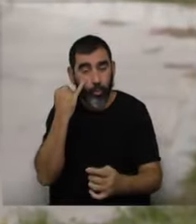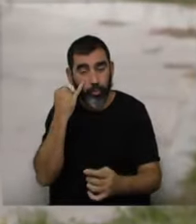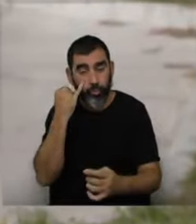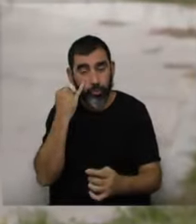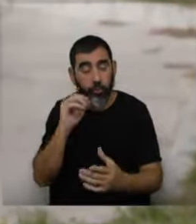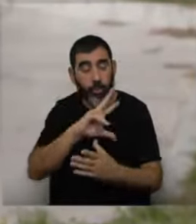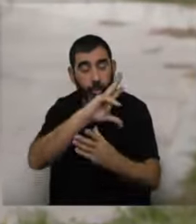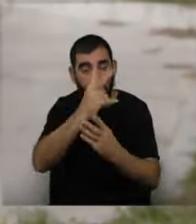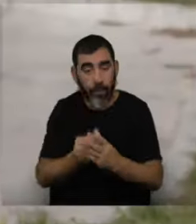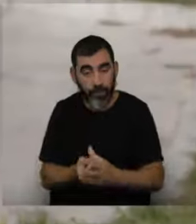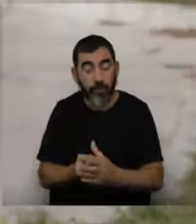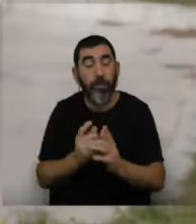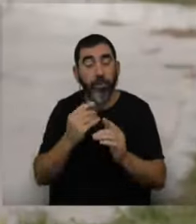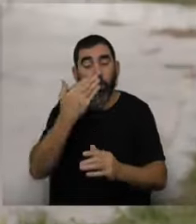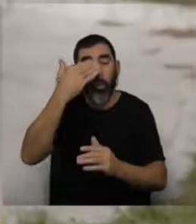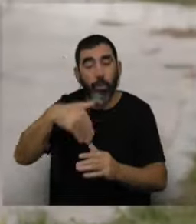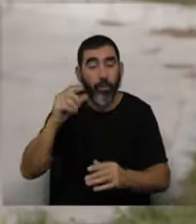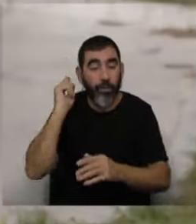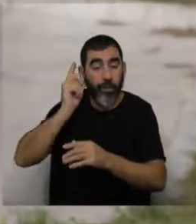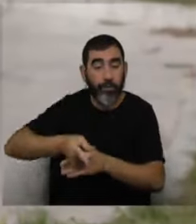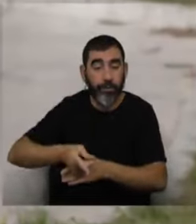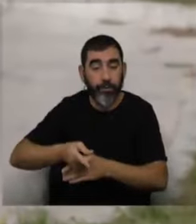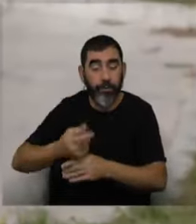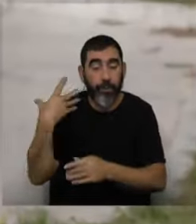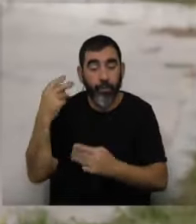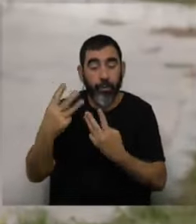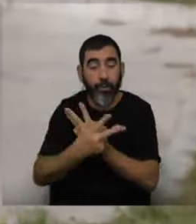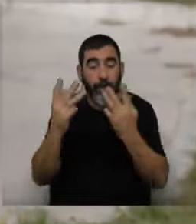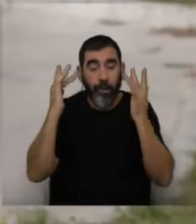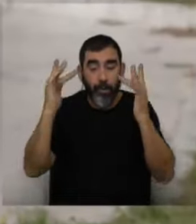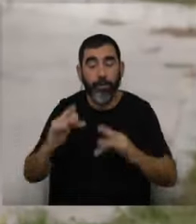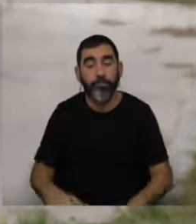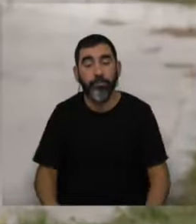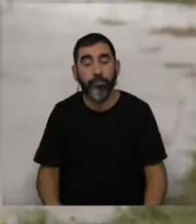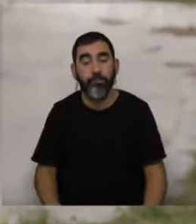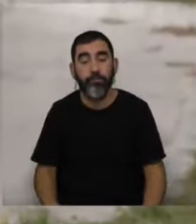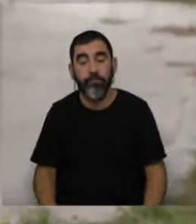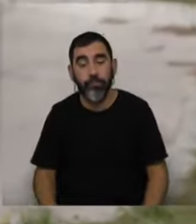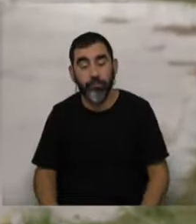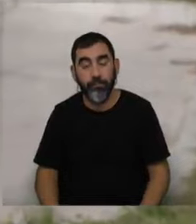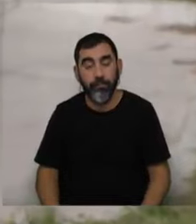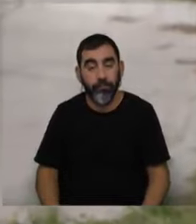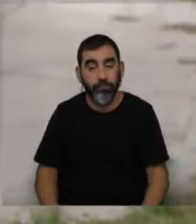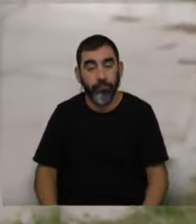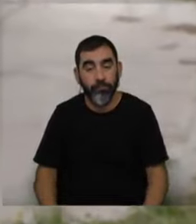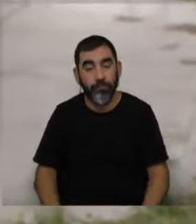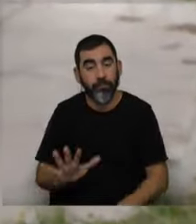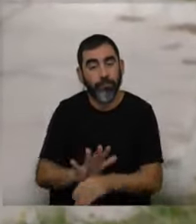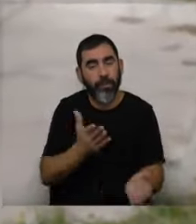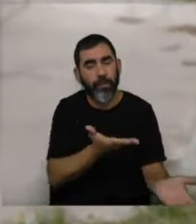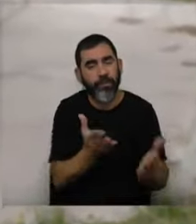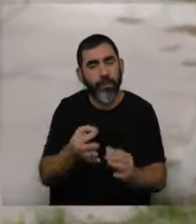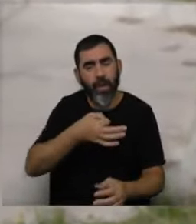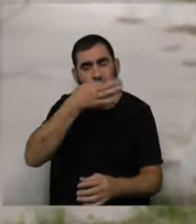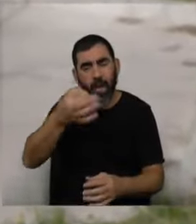codicen de la anep y en última instancia resolverá la dirección general de educación secundaria justamente Camila Acá hay una aparente invitación a un acto algo